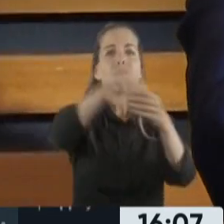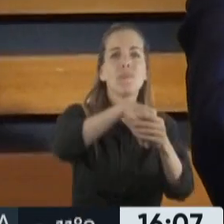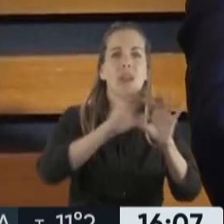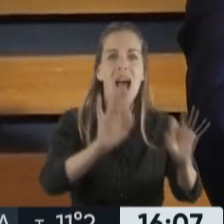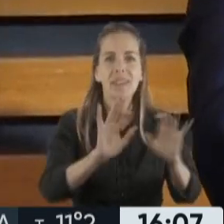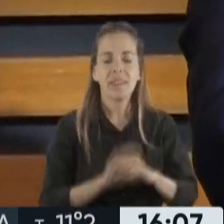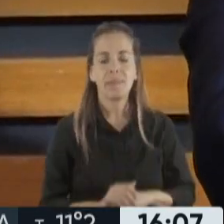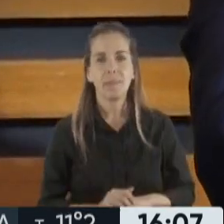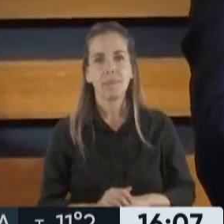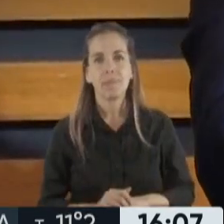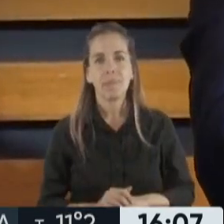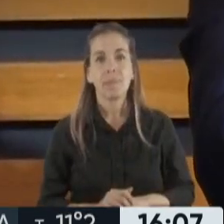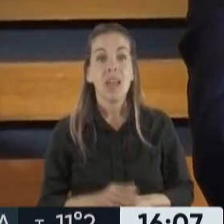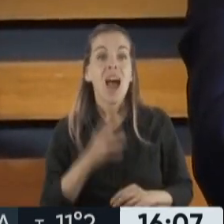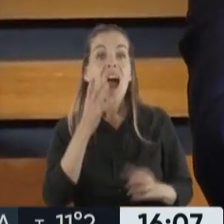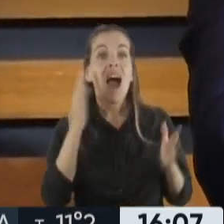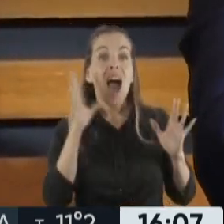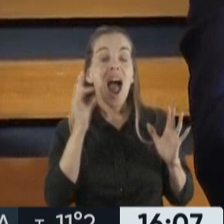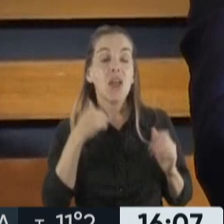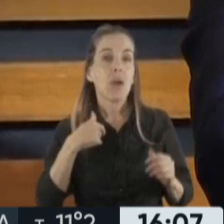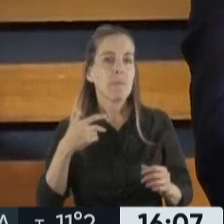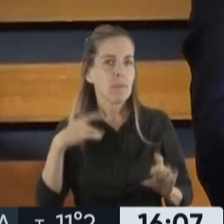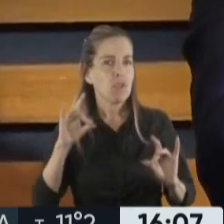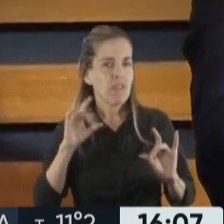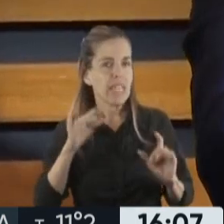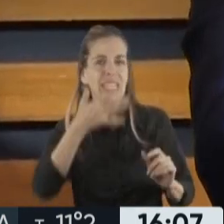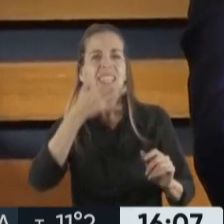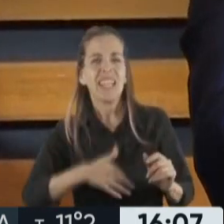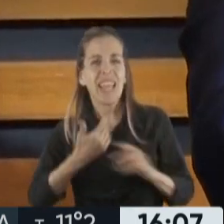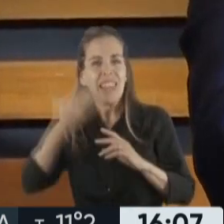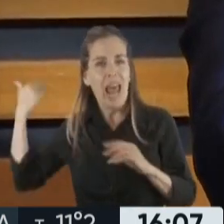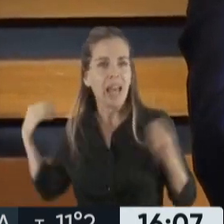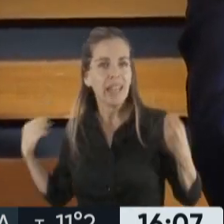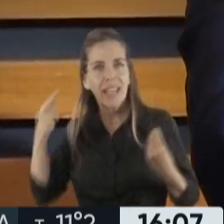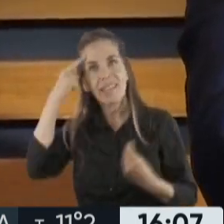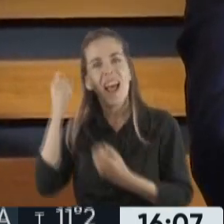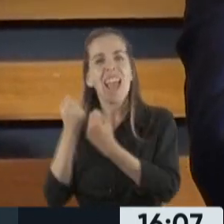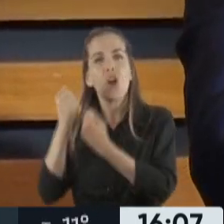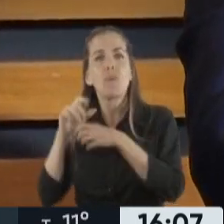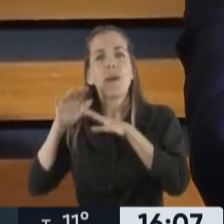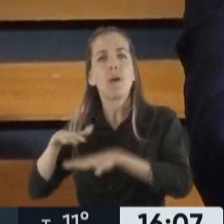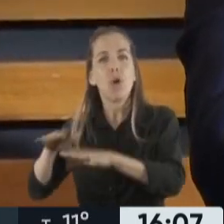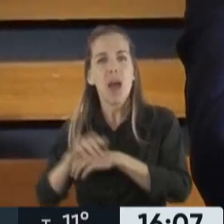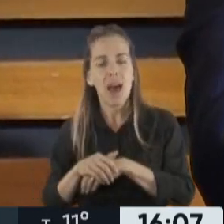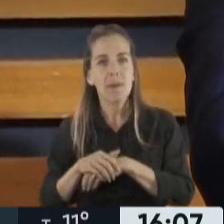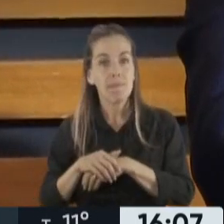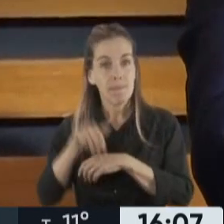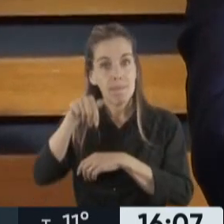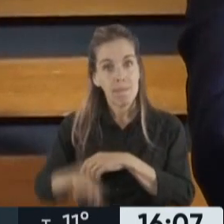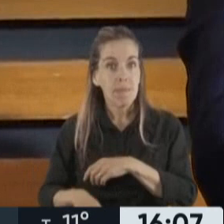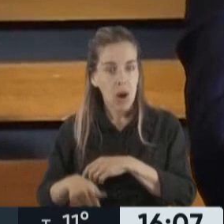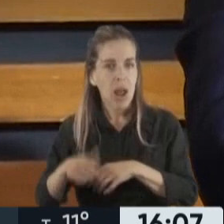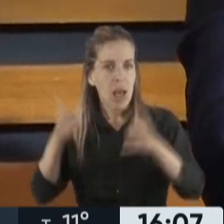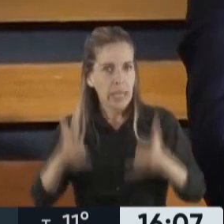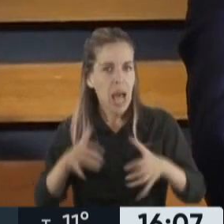Y que eso que tanto me costó entender, que llamaron economía popular, es una